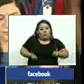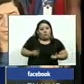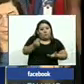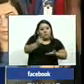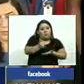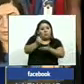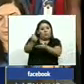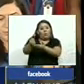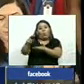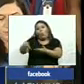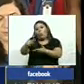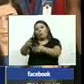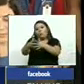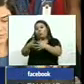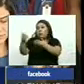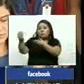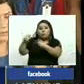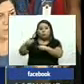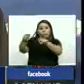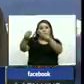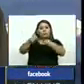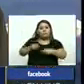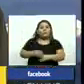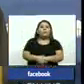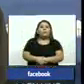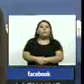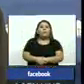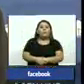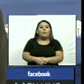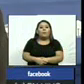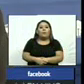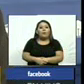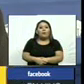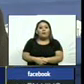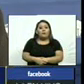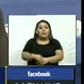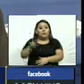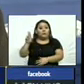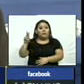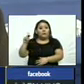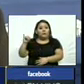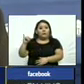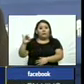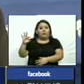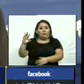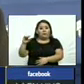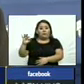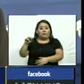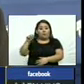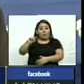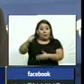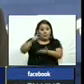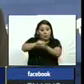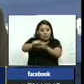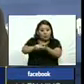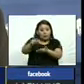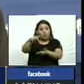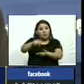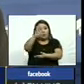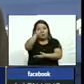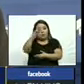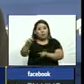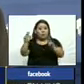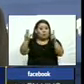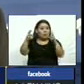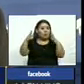resto por cooperantes como UNICEF. En 2014, UNICEF apoyó al Ministerio de Salud en el desarrollo de la primera encuesta nacional de salud en